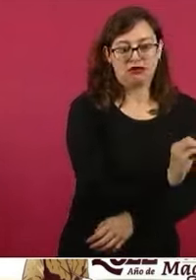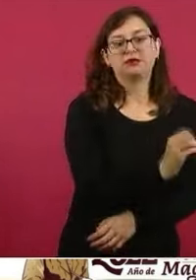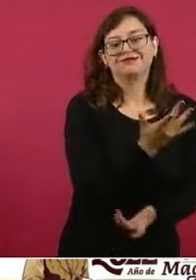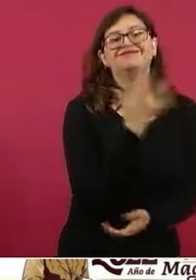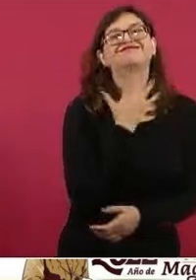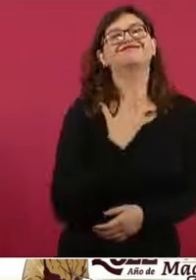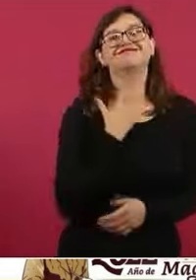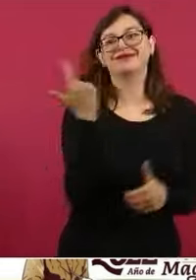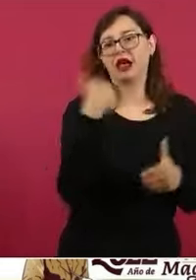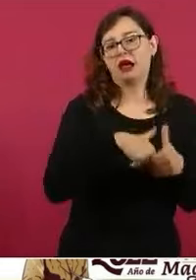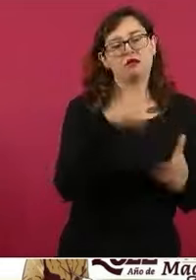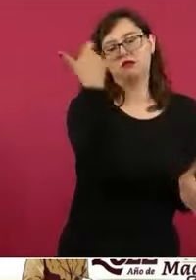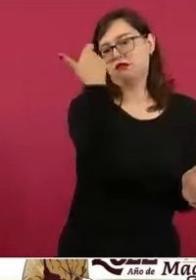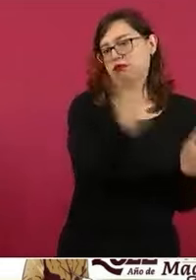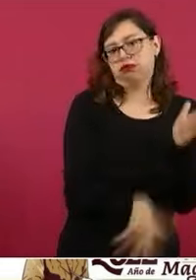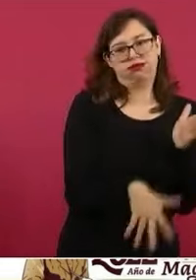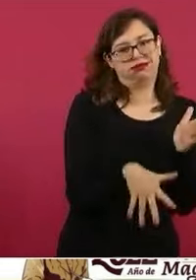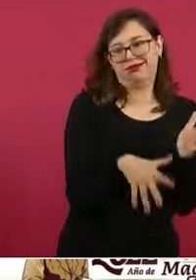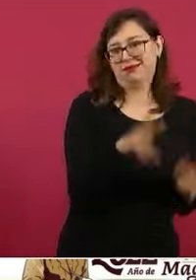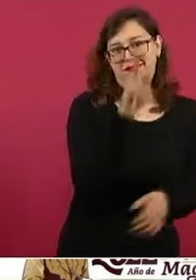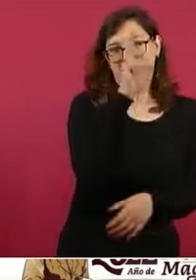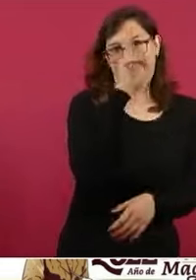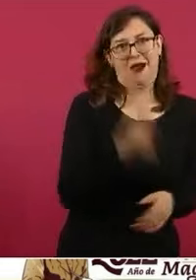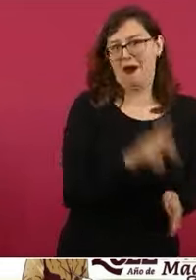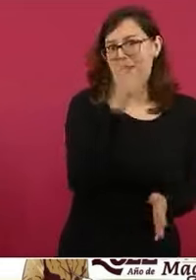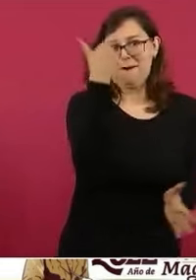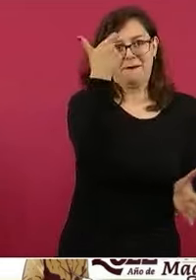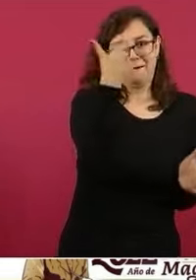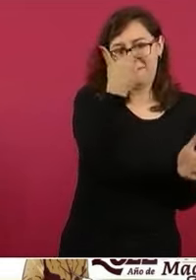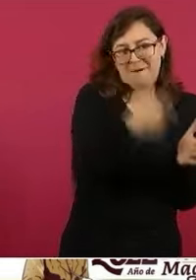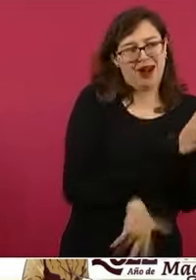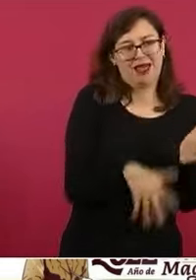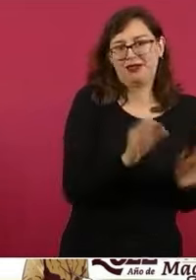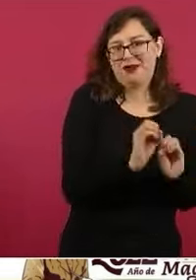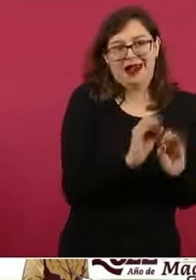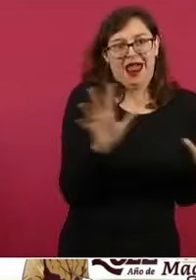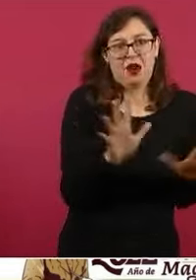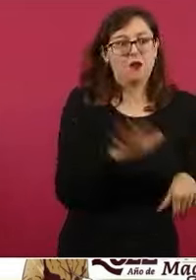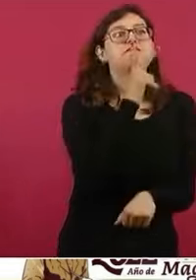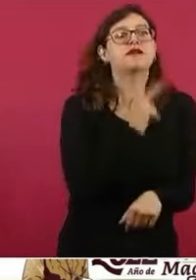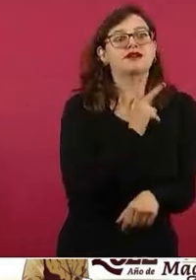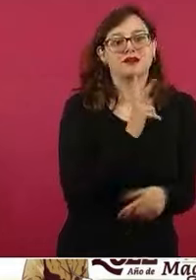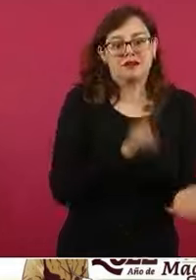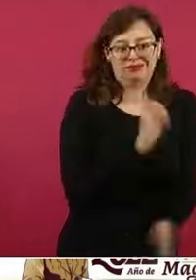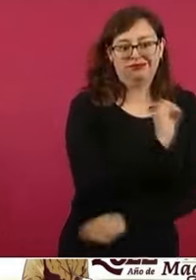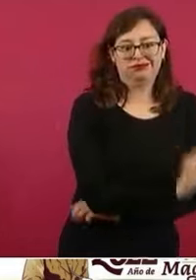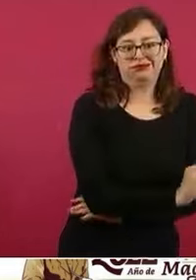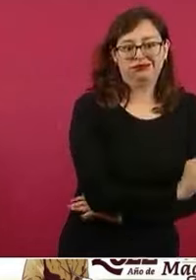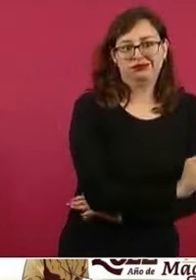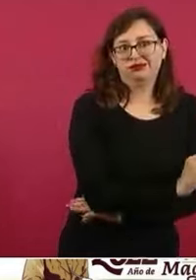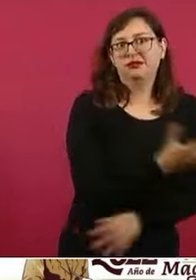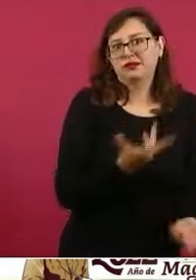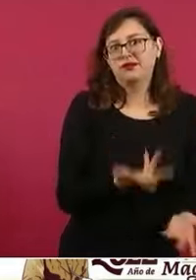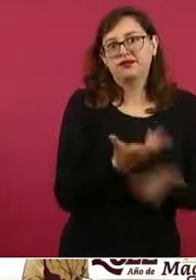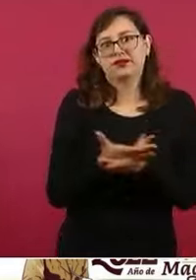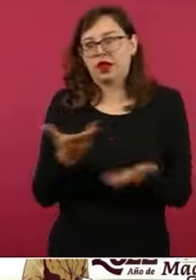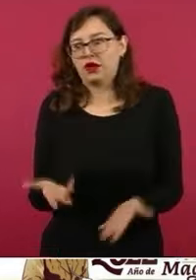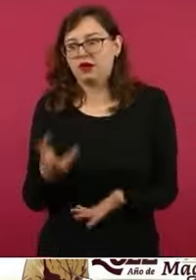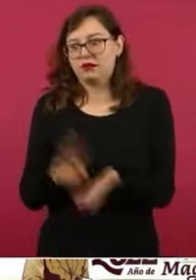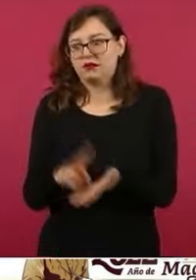que compares siempre vas a tener un referente hacia la alza, porque el punto fue cero. También lo vemos